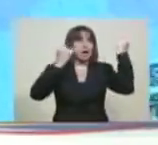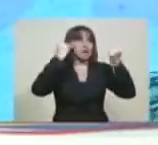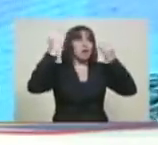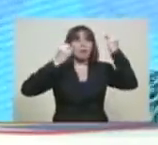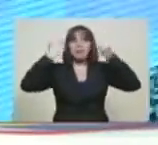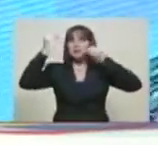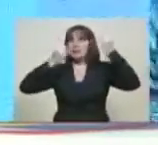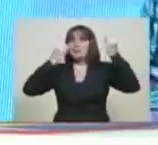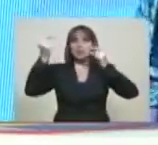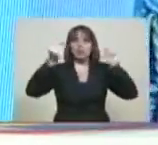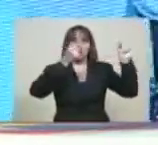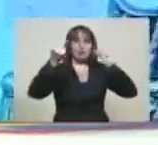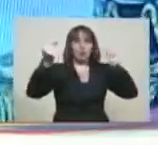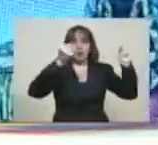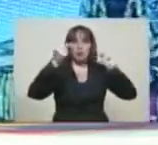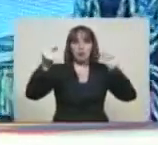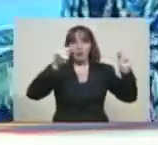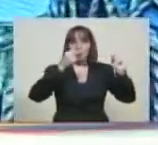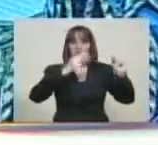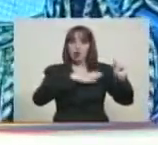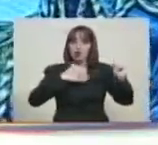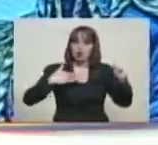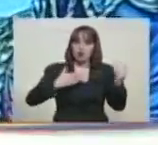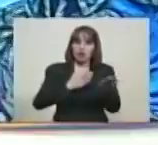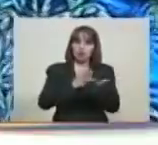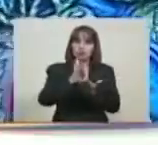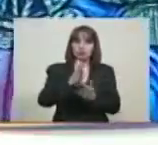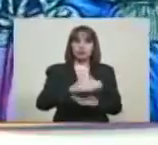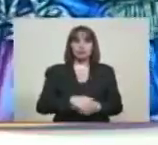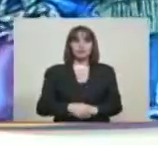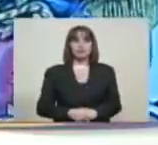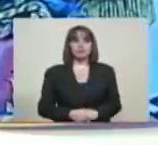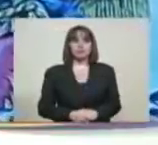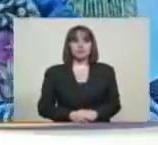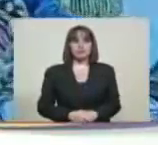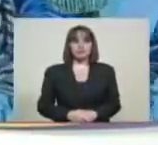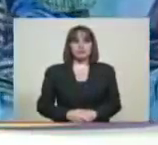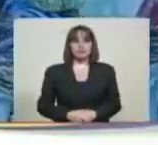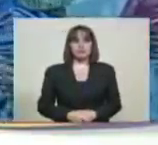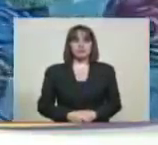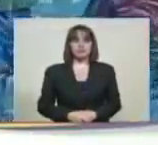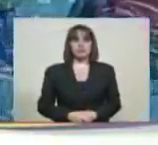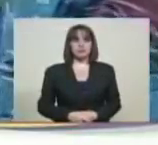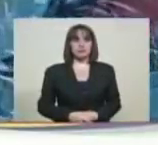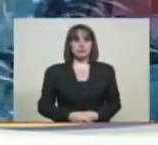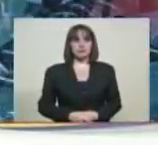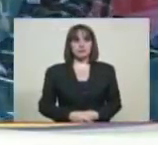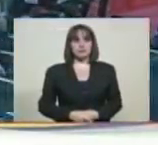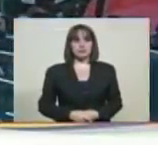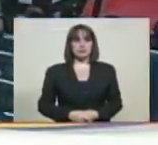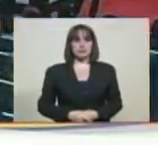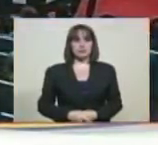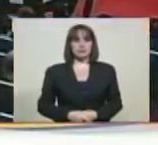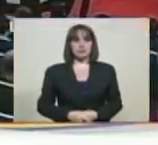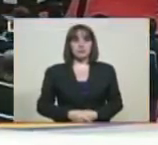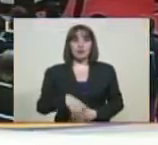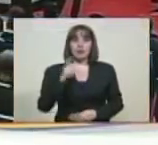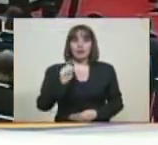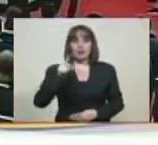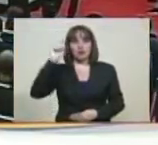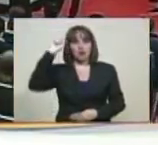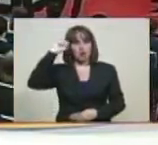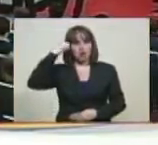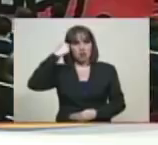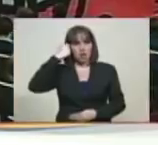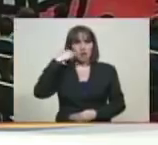propuestas si el camino que yo quiero y no está de más recordar aquí líderes y